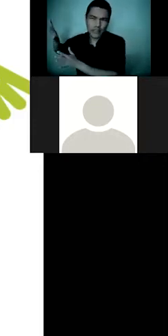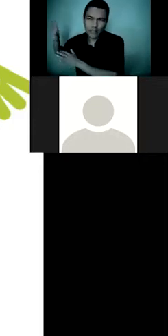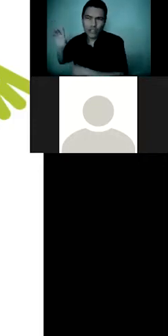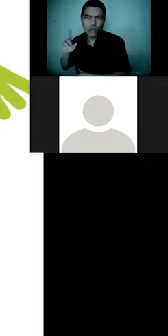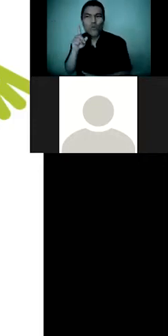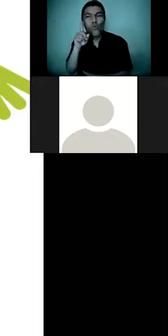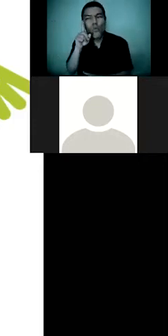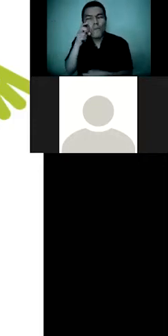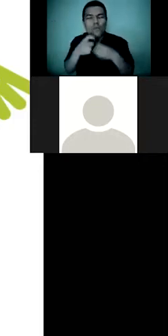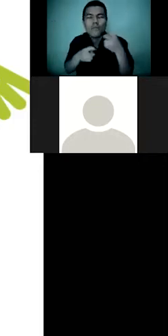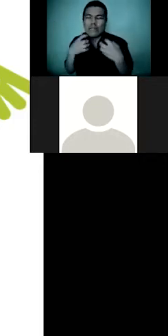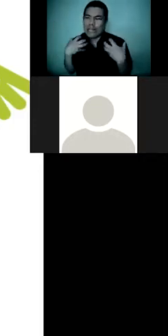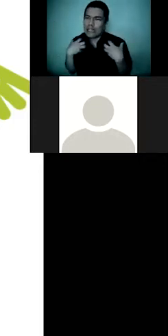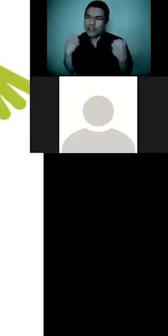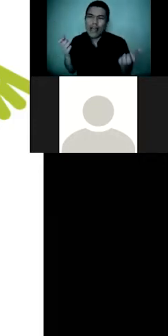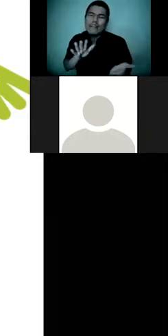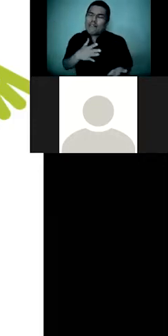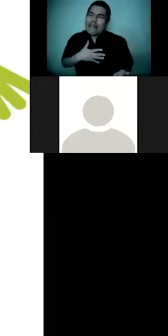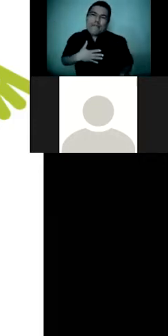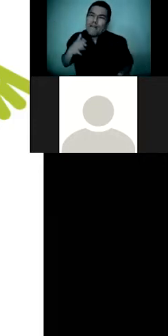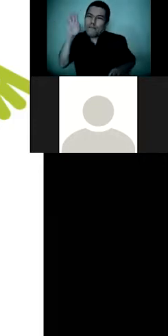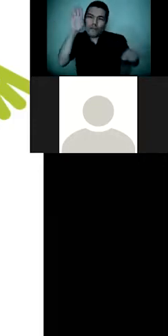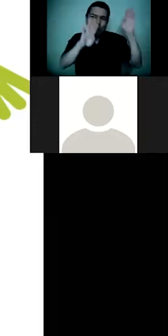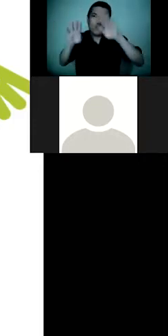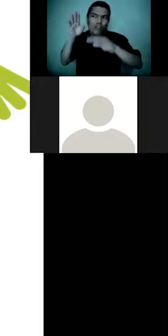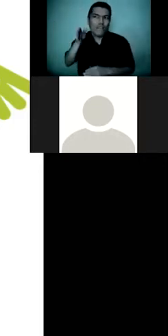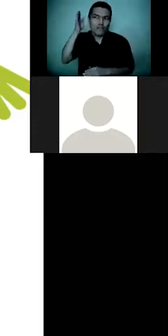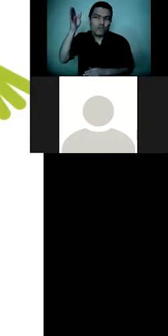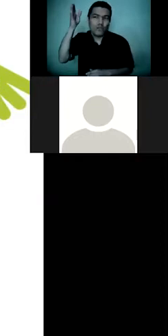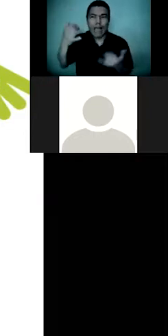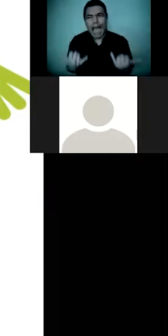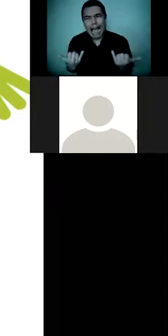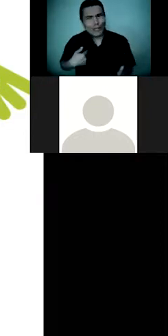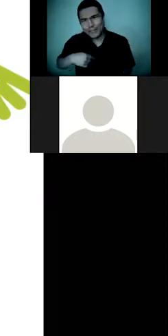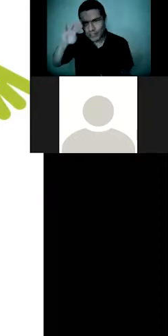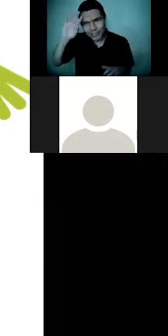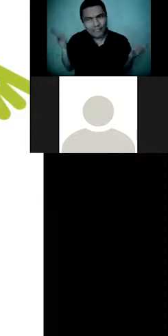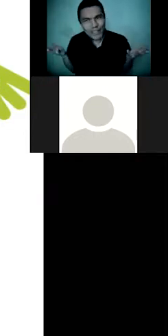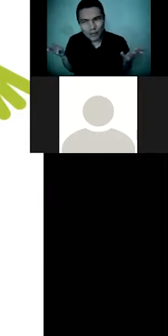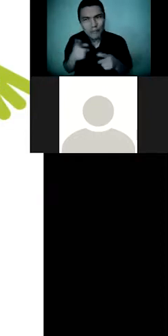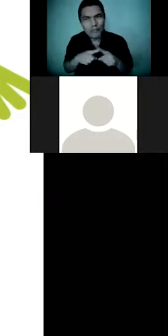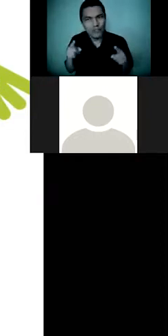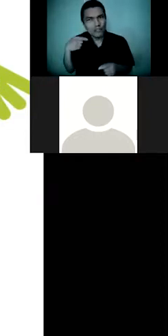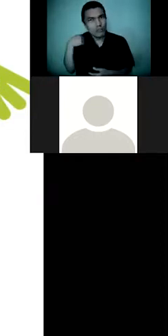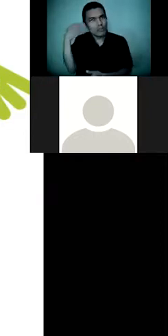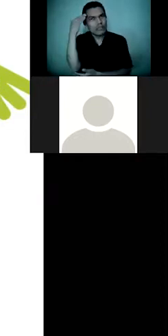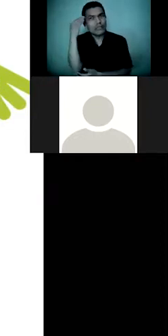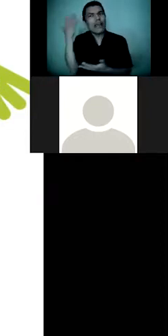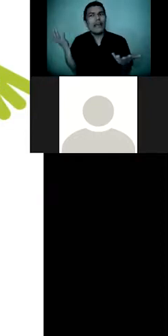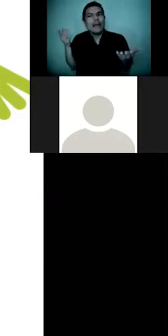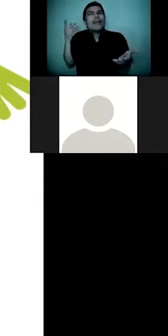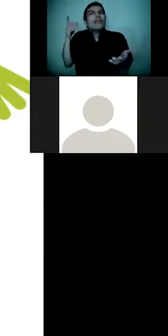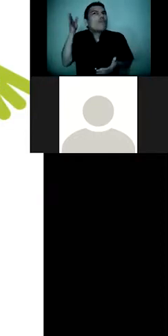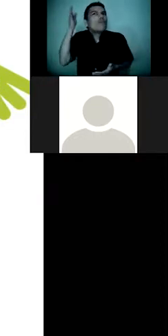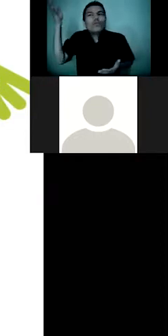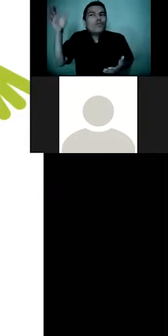Cosas, no, ya no importa, no quiero saber más. Un problema de salud, para mí me preocupa bastante que